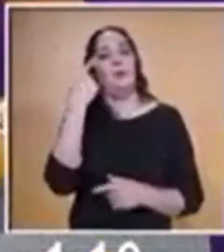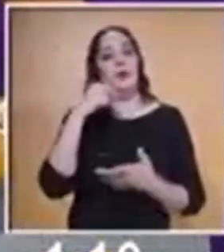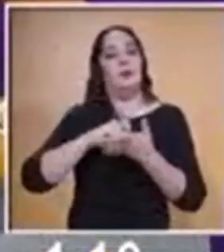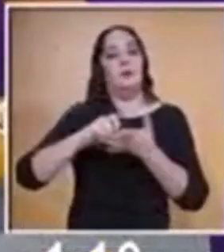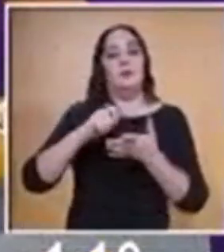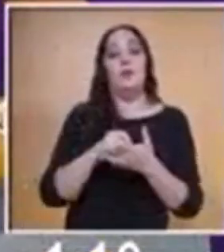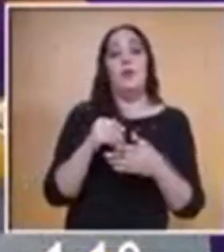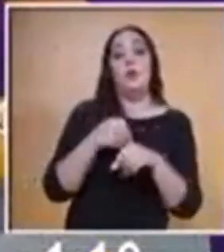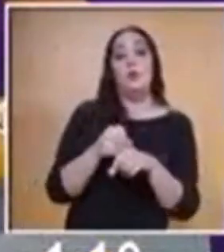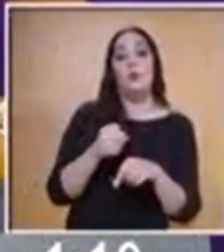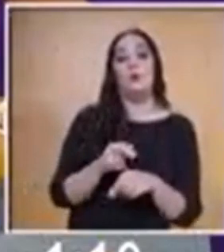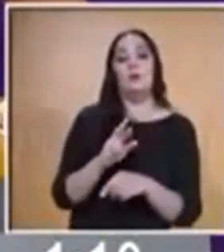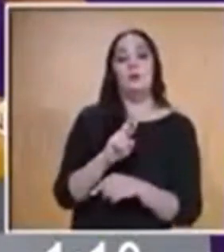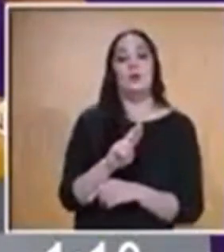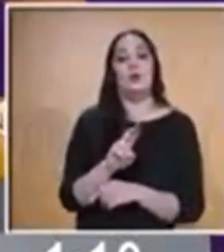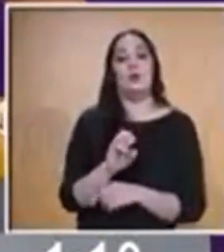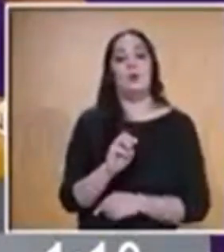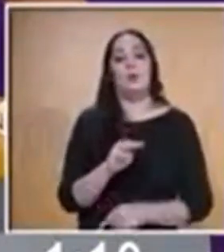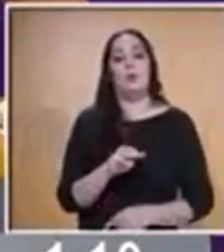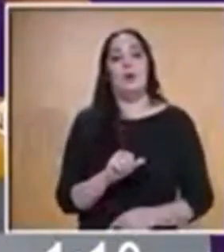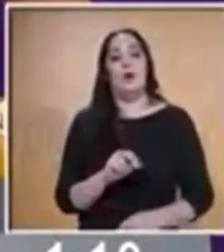romanos.